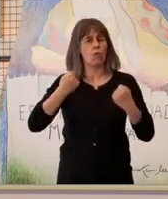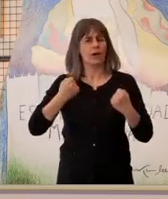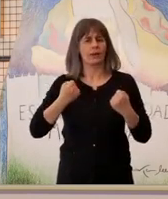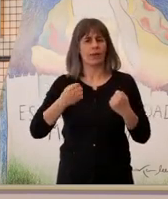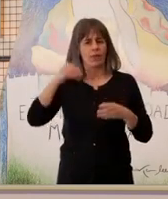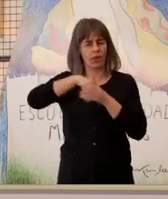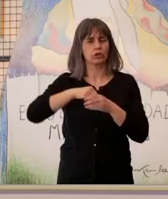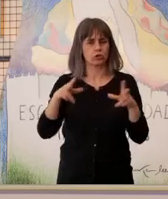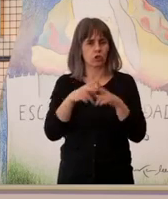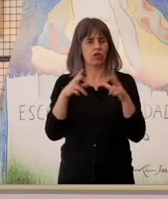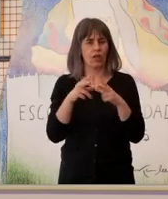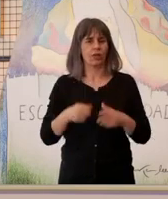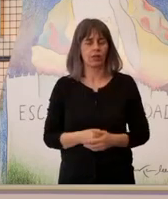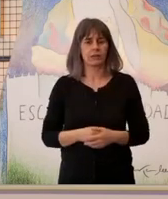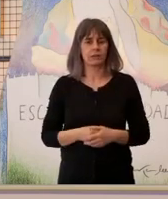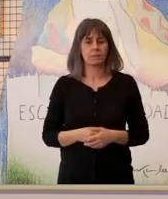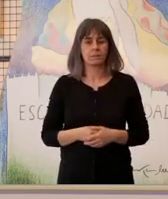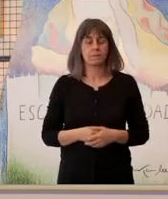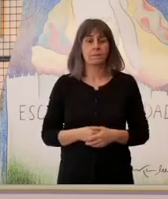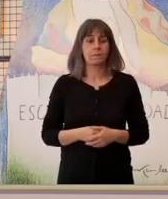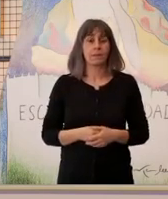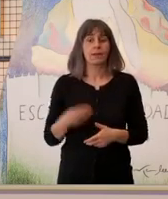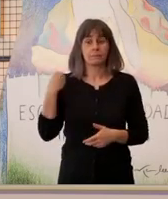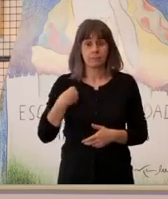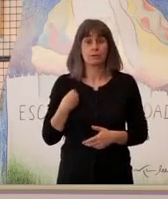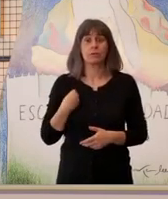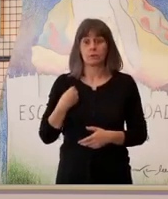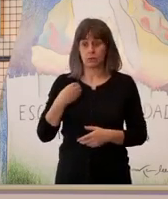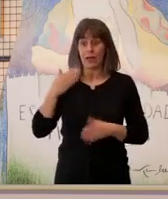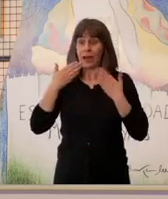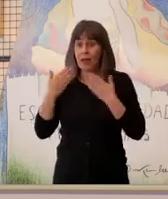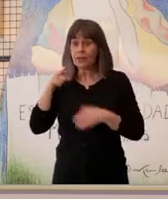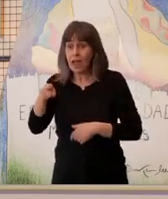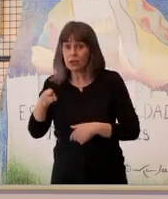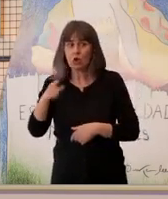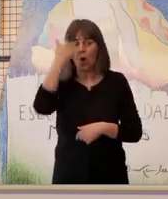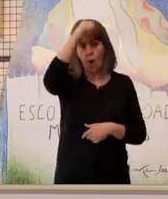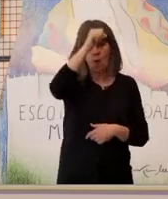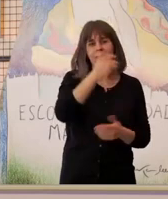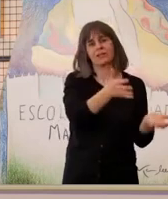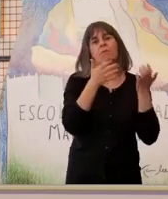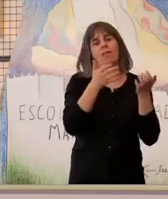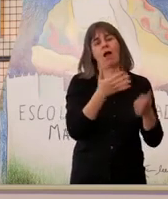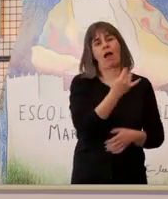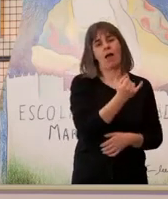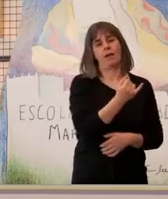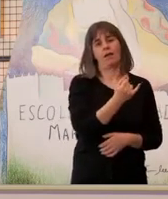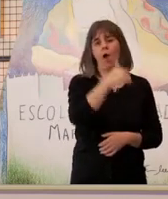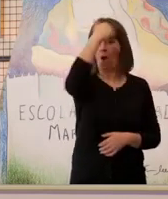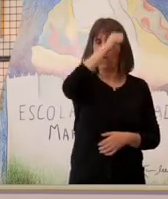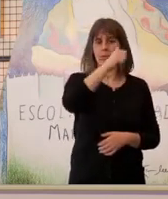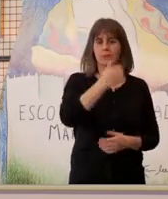alto que es a través de lo que los hombres consiguieron ventajas que como ellos defendían